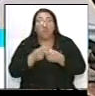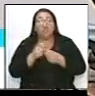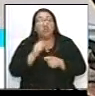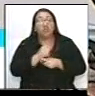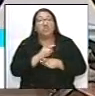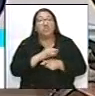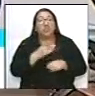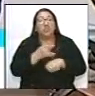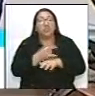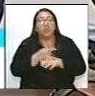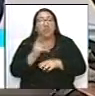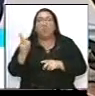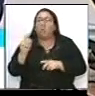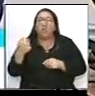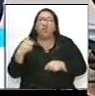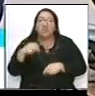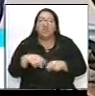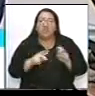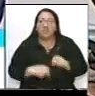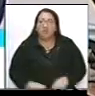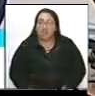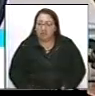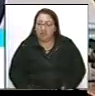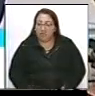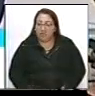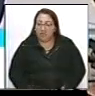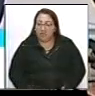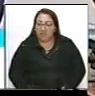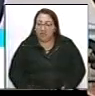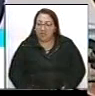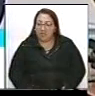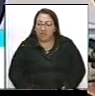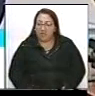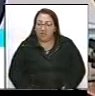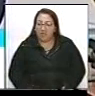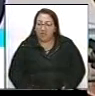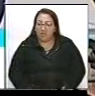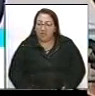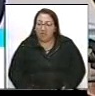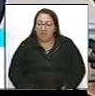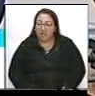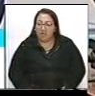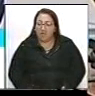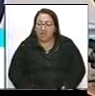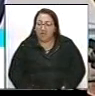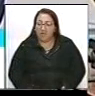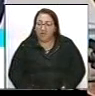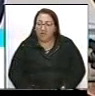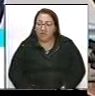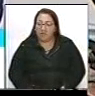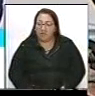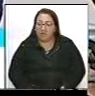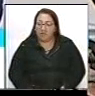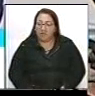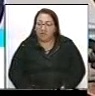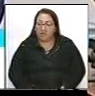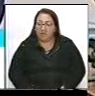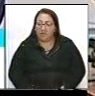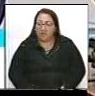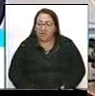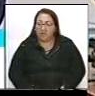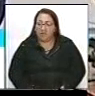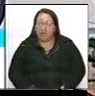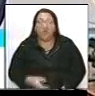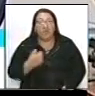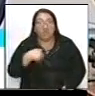Acusaciones Constitucionales, ¿por qué me están acá investigando? Y se rechazó. Y nosotros estuvimos de acuerdo con que efectivamente una